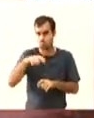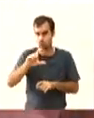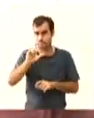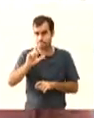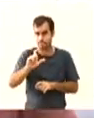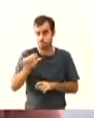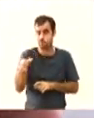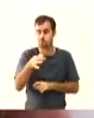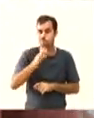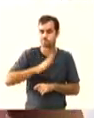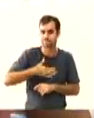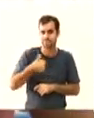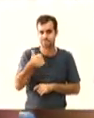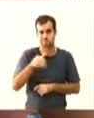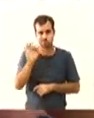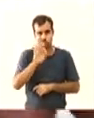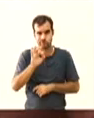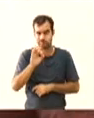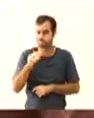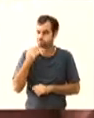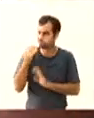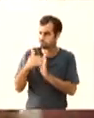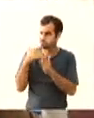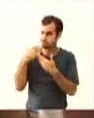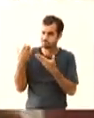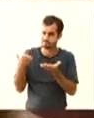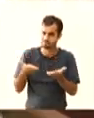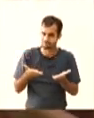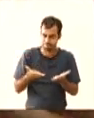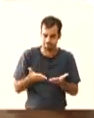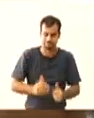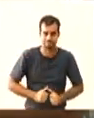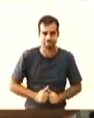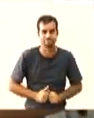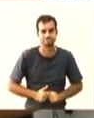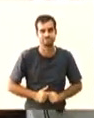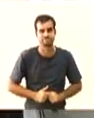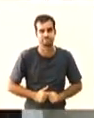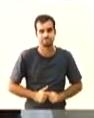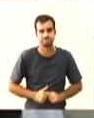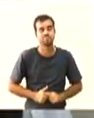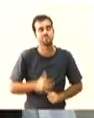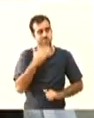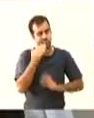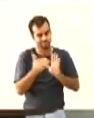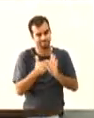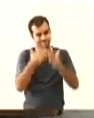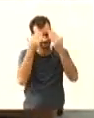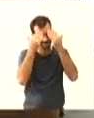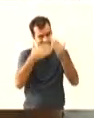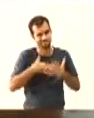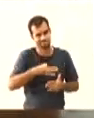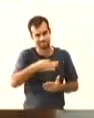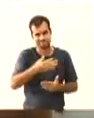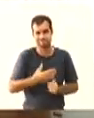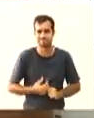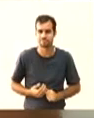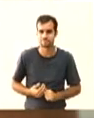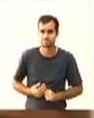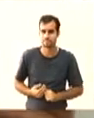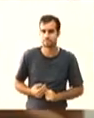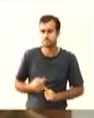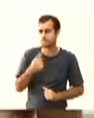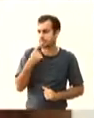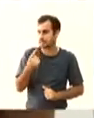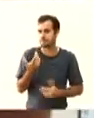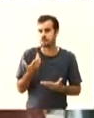Jóvenes Comunistas en el municipio 10 de Octubre. Muy buenas tardes, Noelis. Bienvenida a Jóvenes por la Vida. Buenas tardes. Gracias. Noelis,